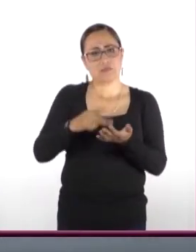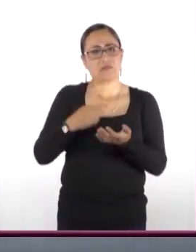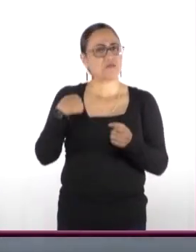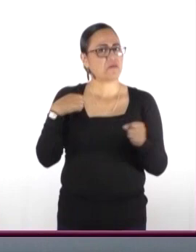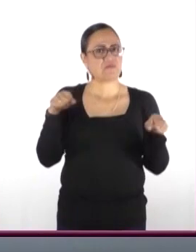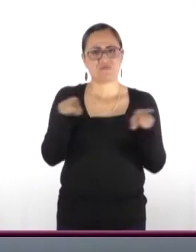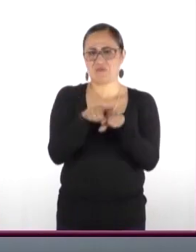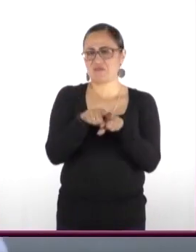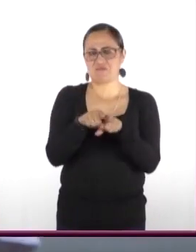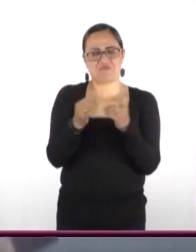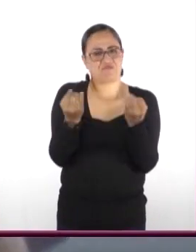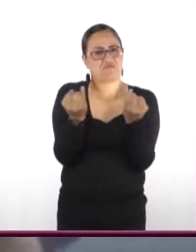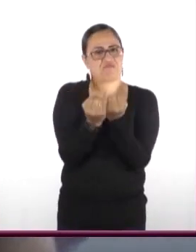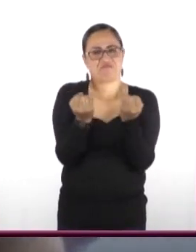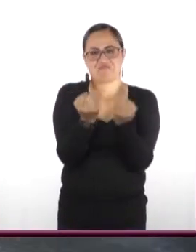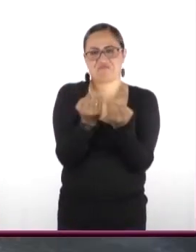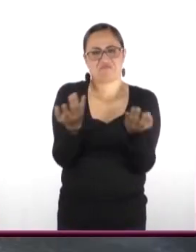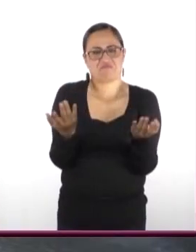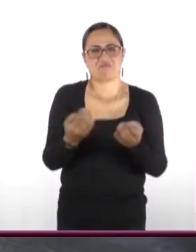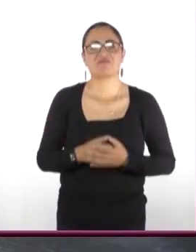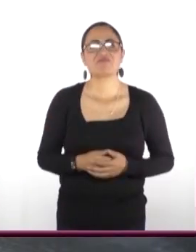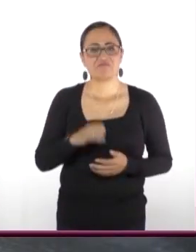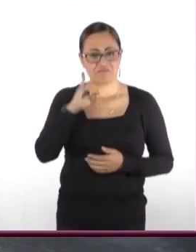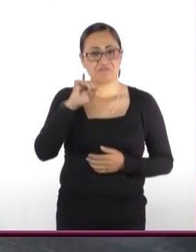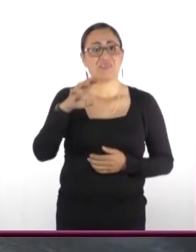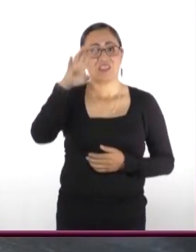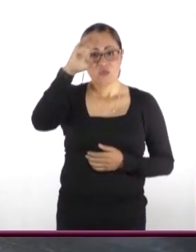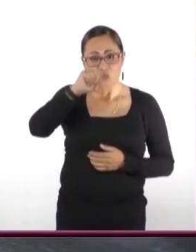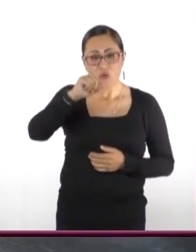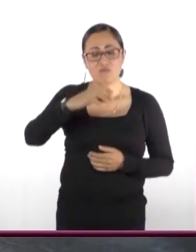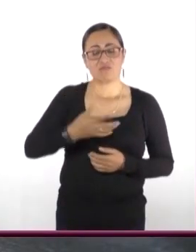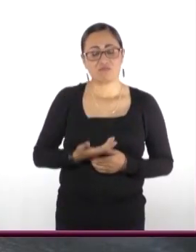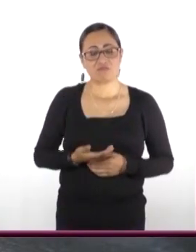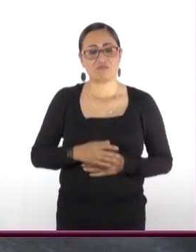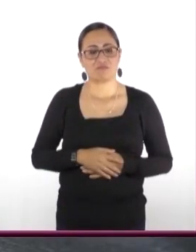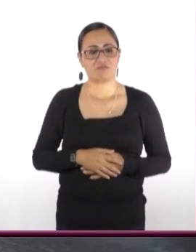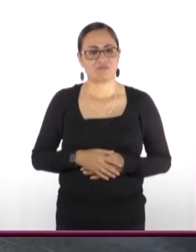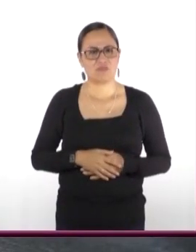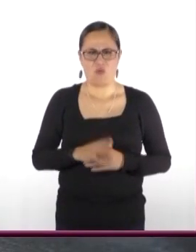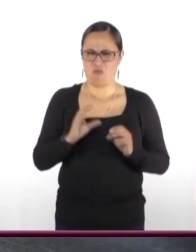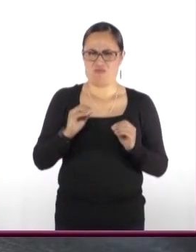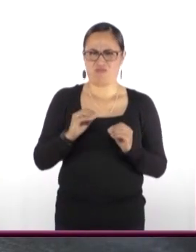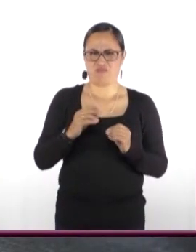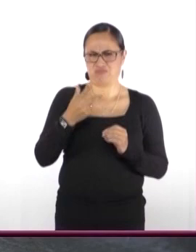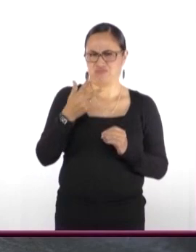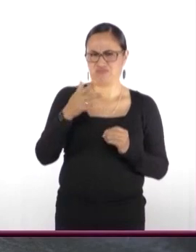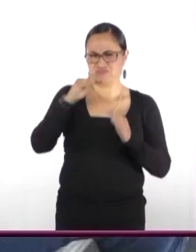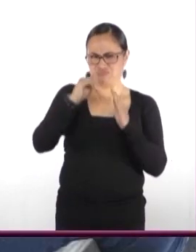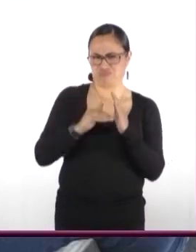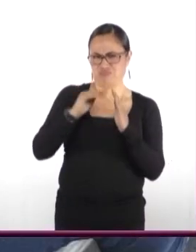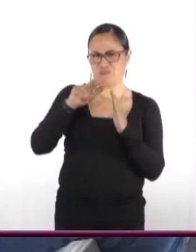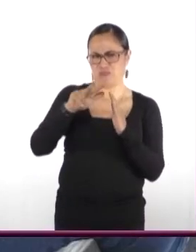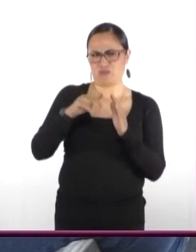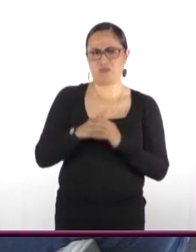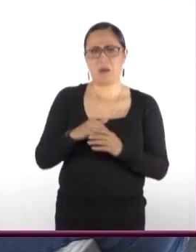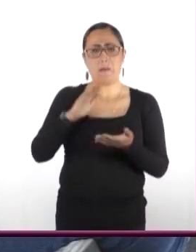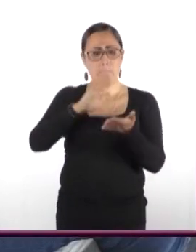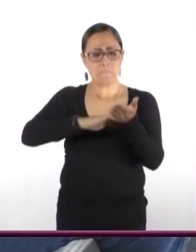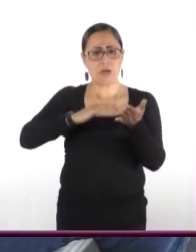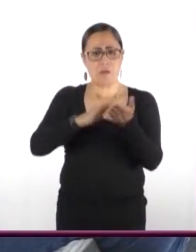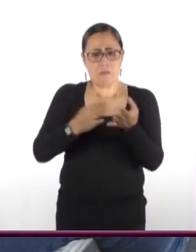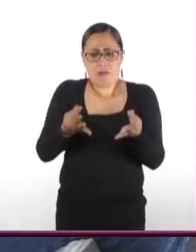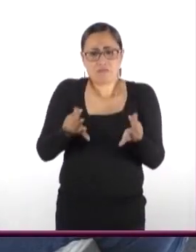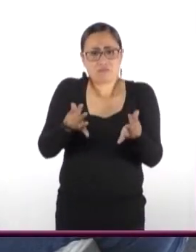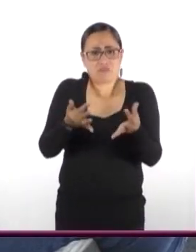veces. ¿Tú? Sí, yo también. Sí. Sí, 9. A ver, espérate. No menos. Y eso que el papel es